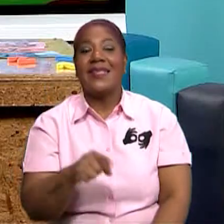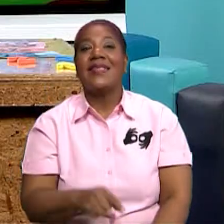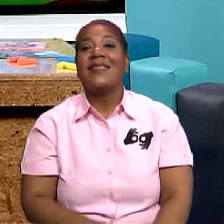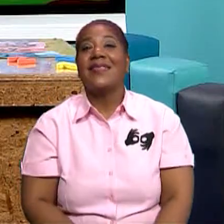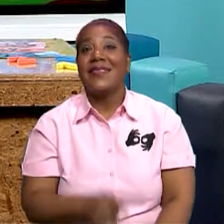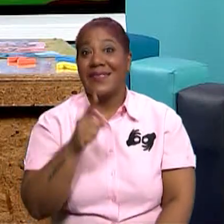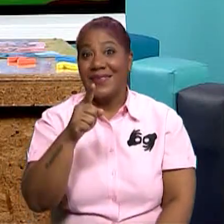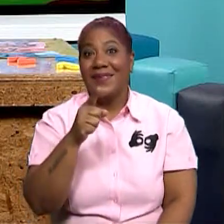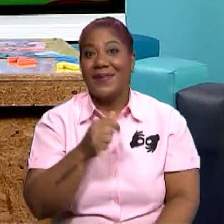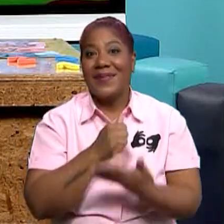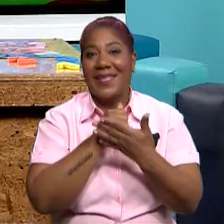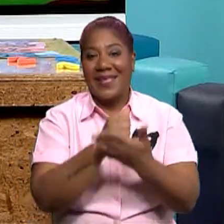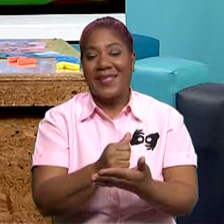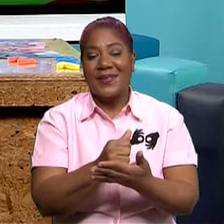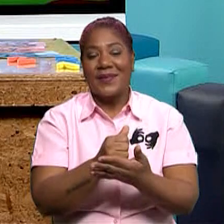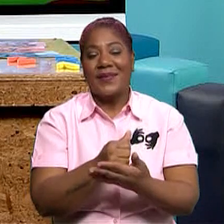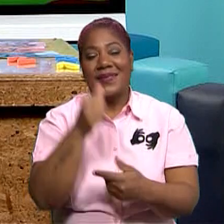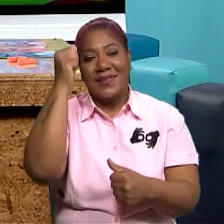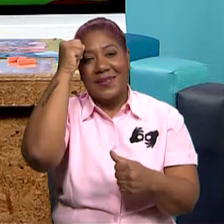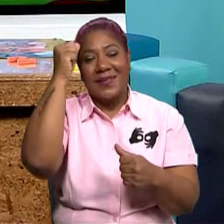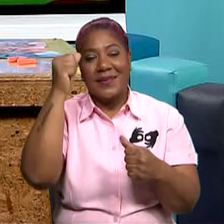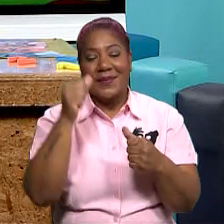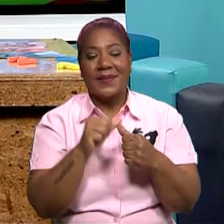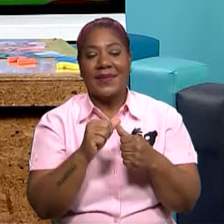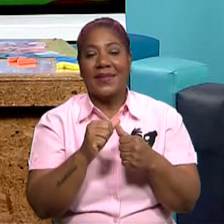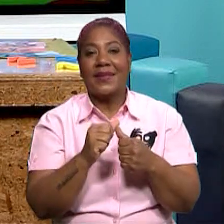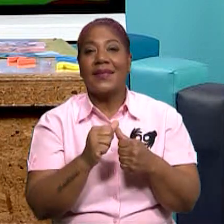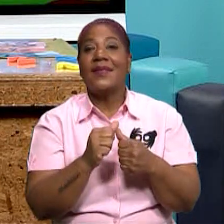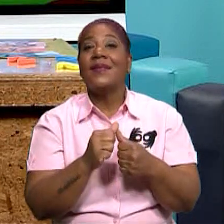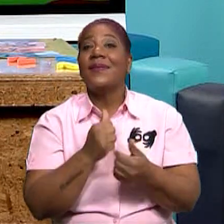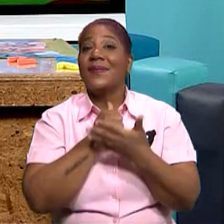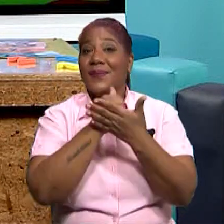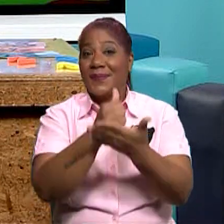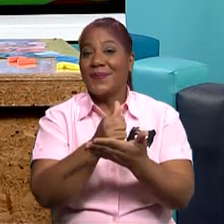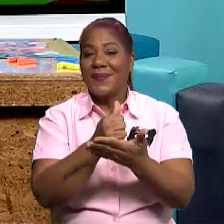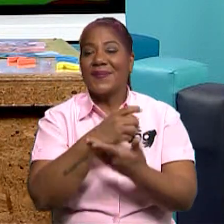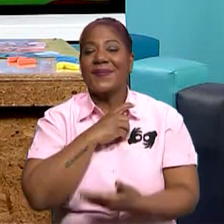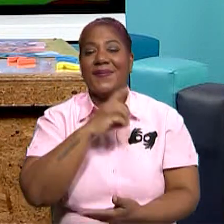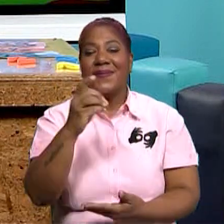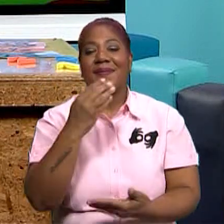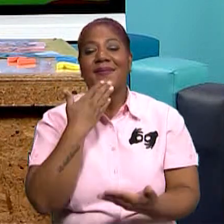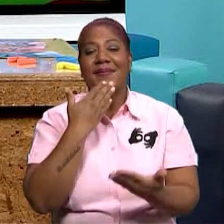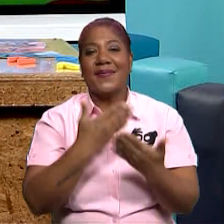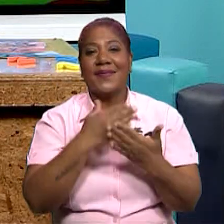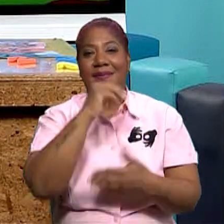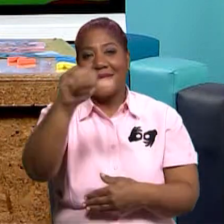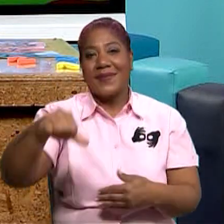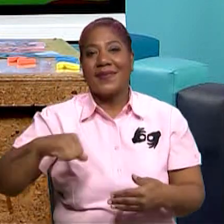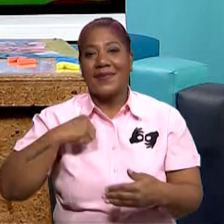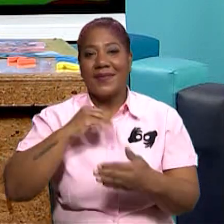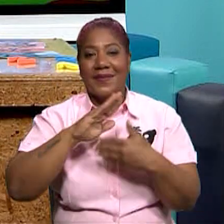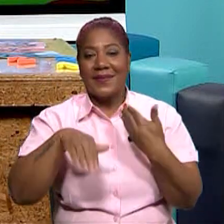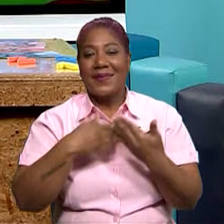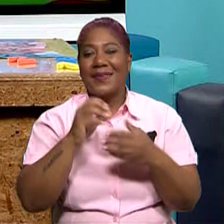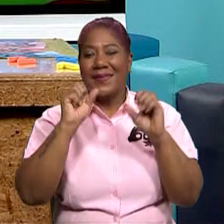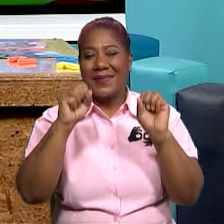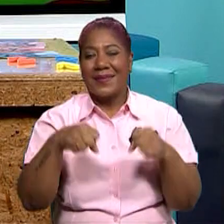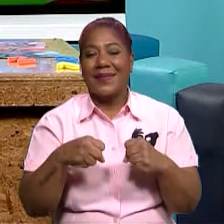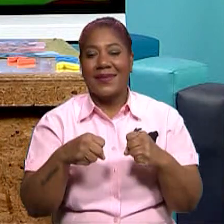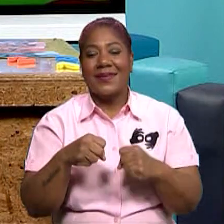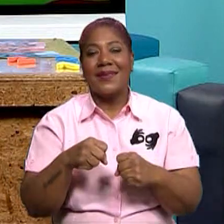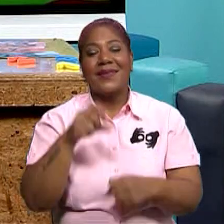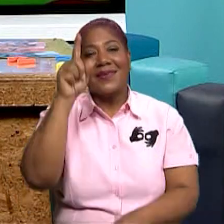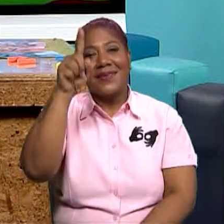que me despido recordándoles que con la ayuda de Dios y una buena actitud, todo es posible.